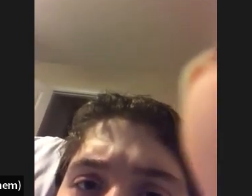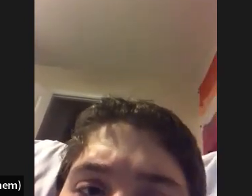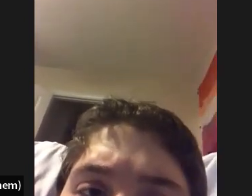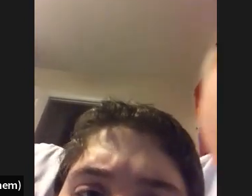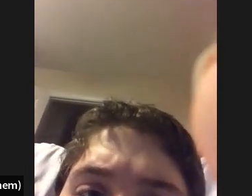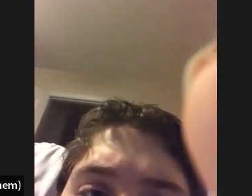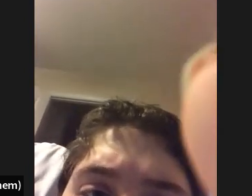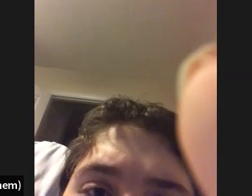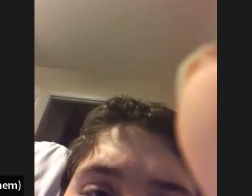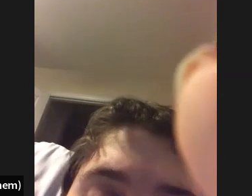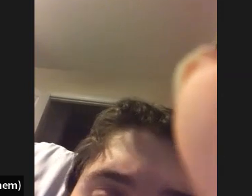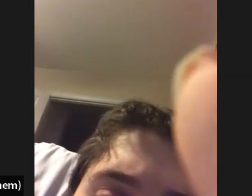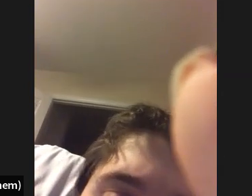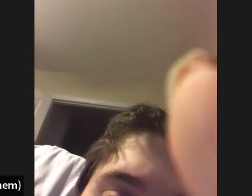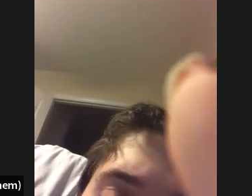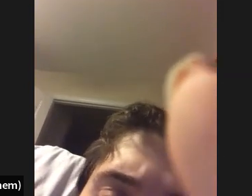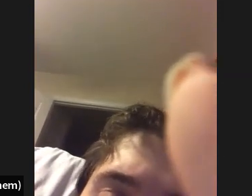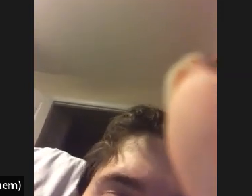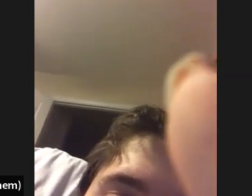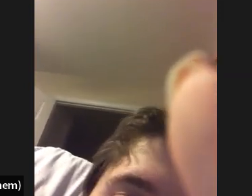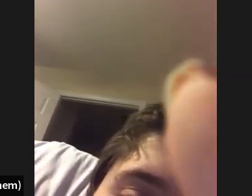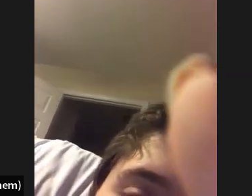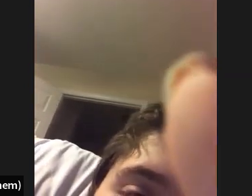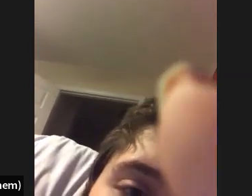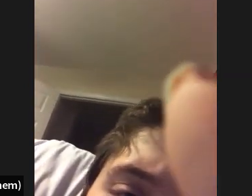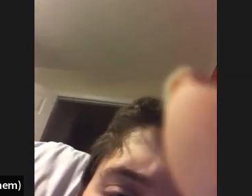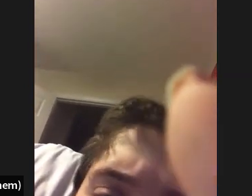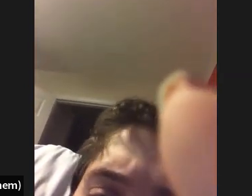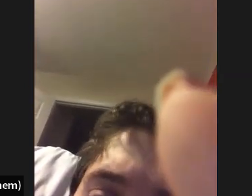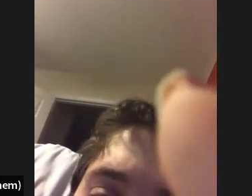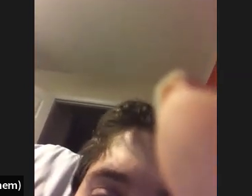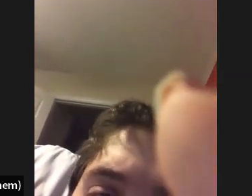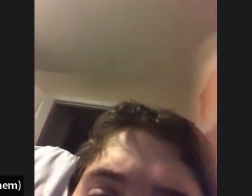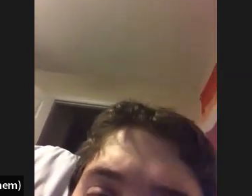talleres de personas con impedimento y empezaron a hacer after me,